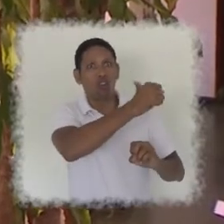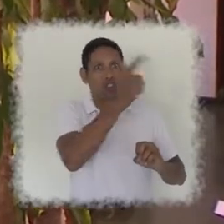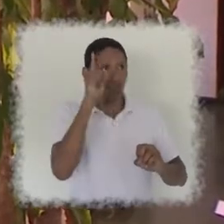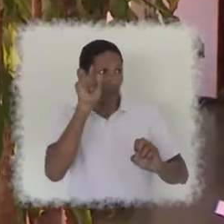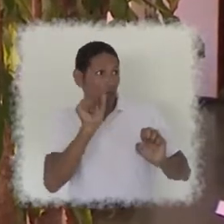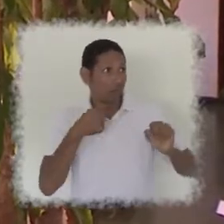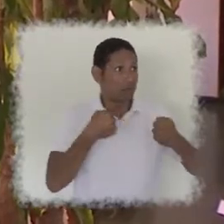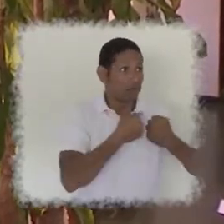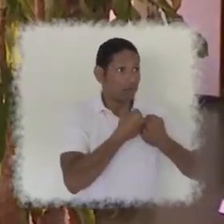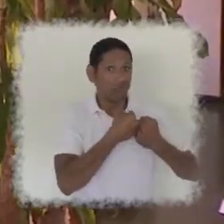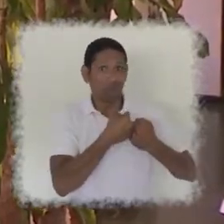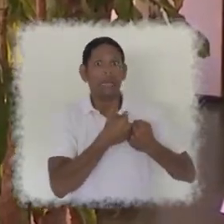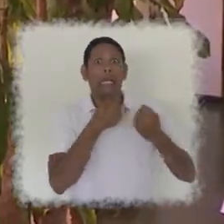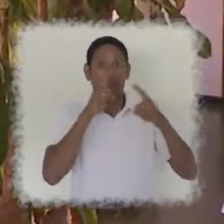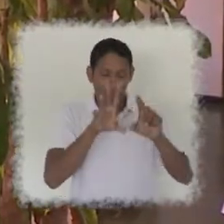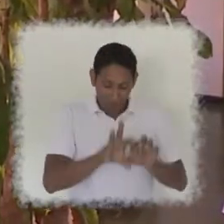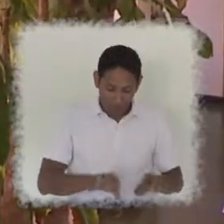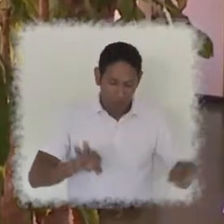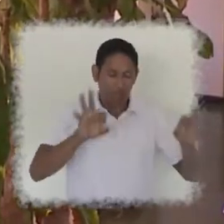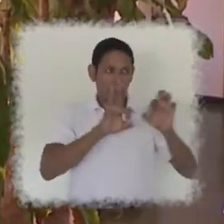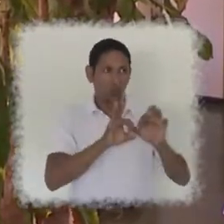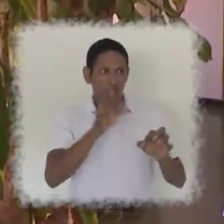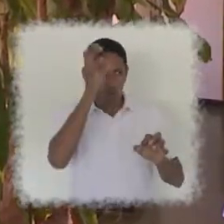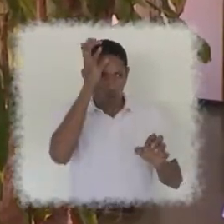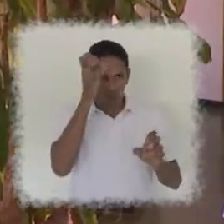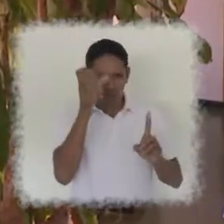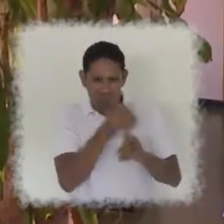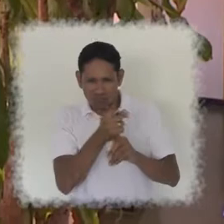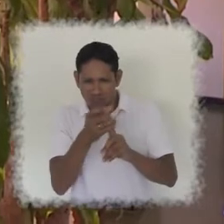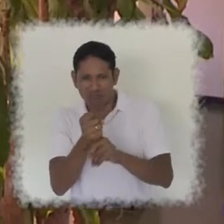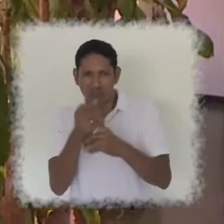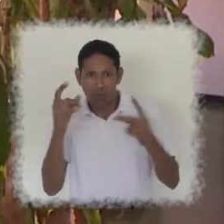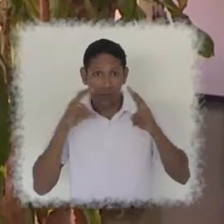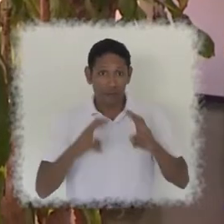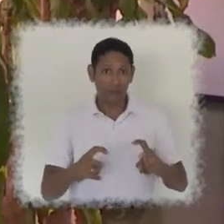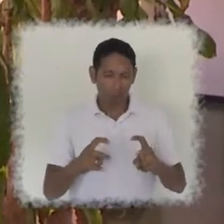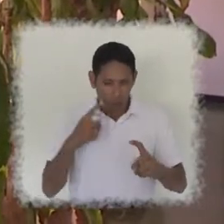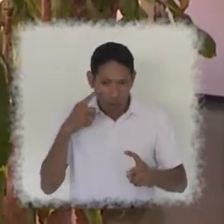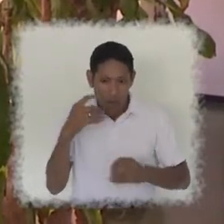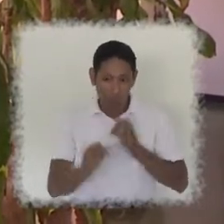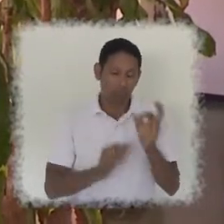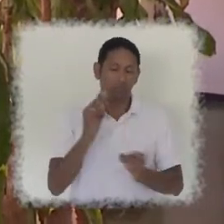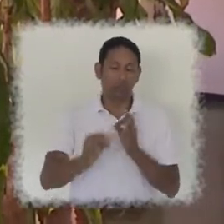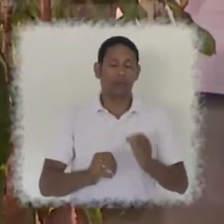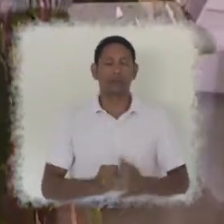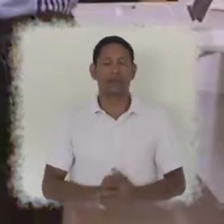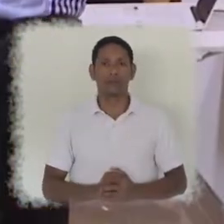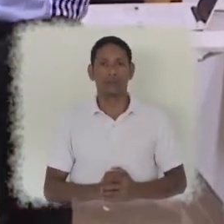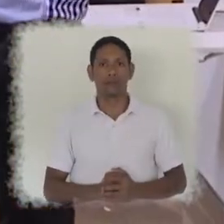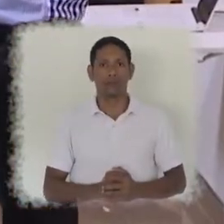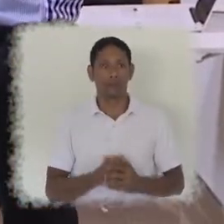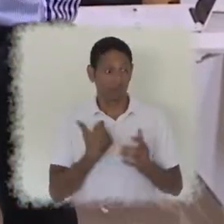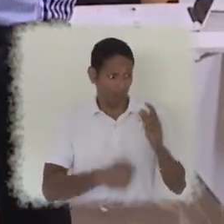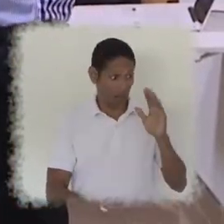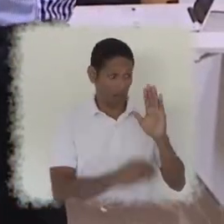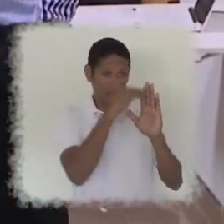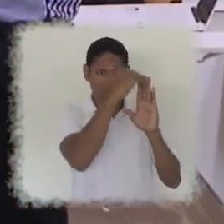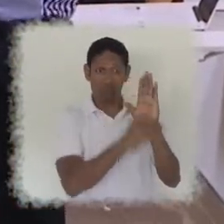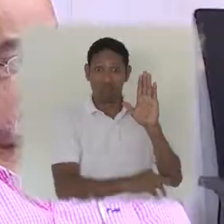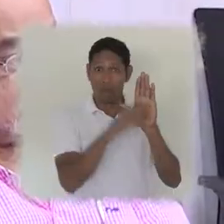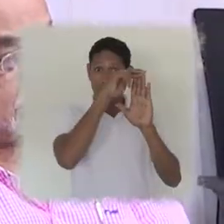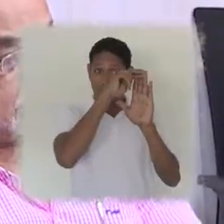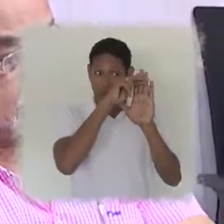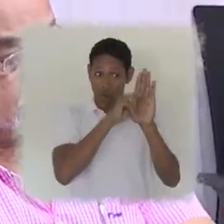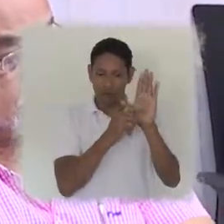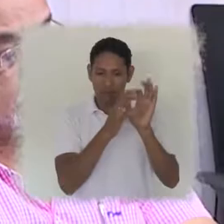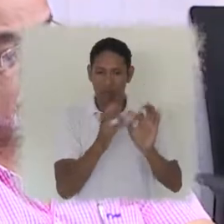nosotros cooperemos con un tercero que sea externo a la universidad también, pues definimos cómo se le da manejo. En el acuerdo se precisa que la gestión